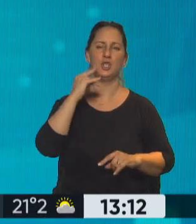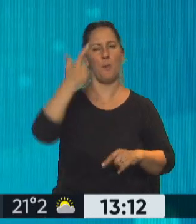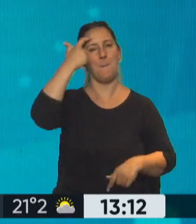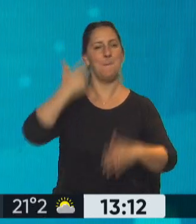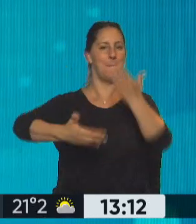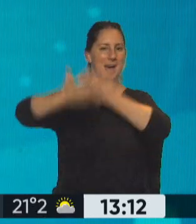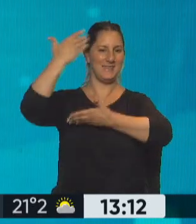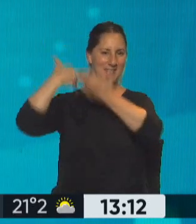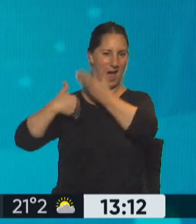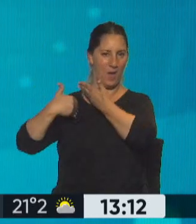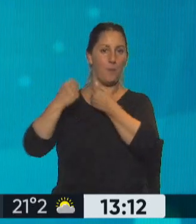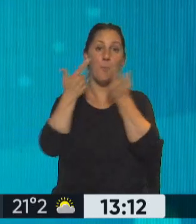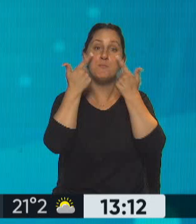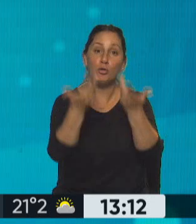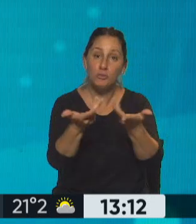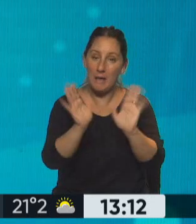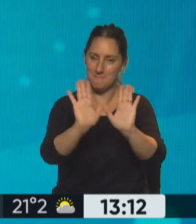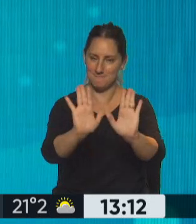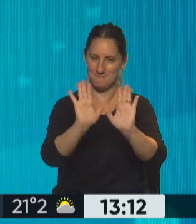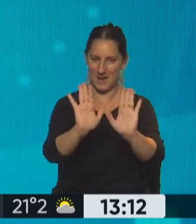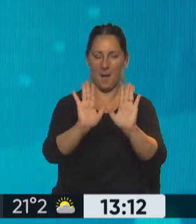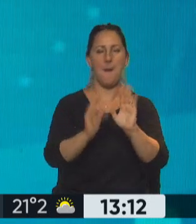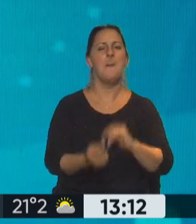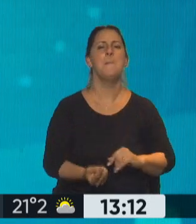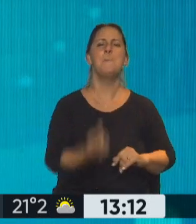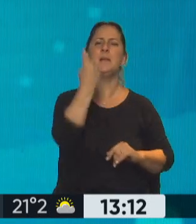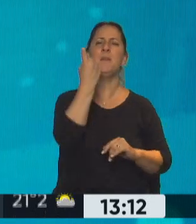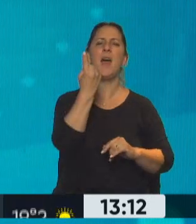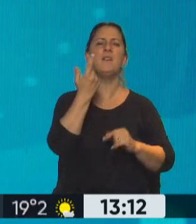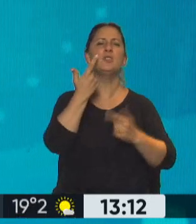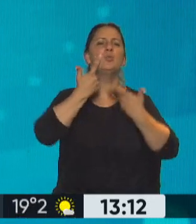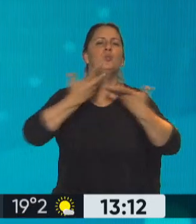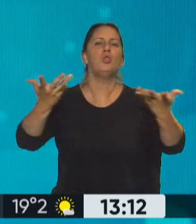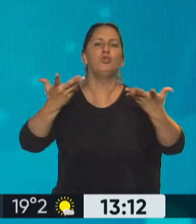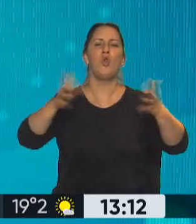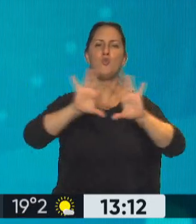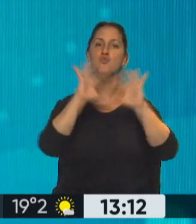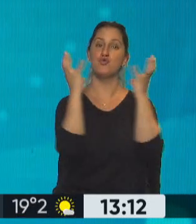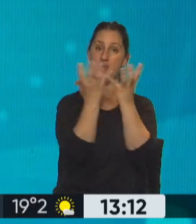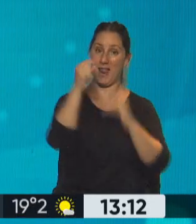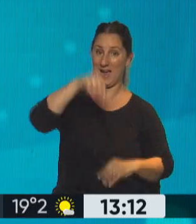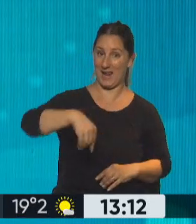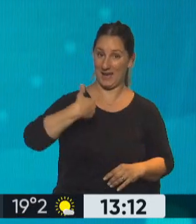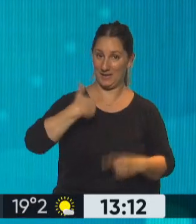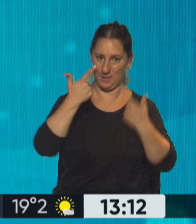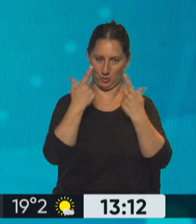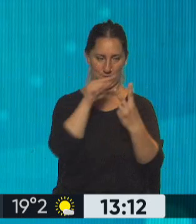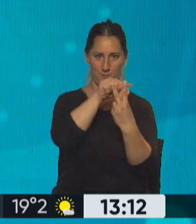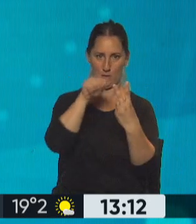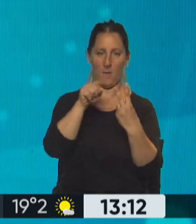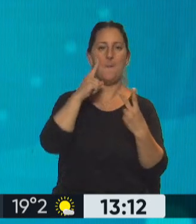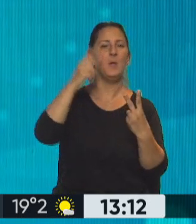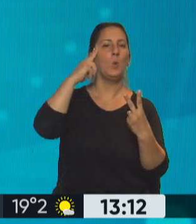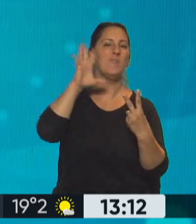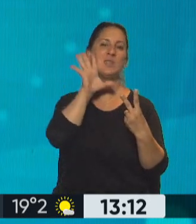al pasado Pero antes de mostrarles cómo fue la primera televisión del mundial en Argentina les cuento dos datos en el